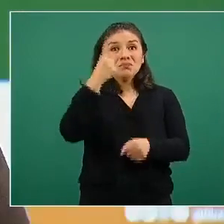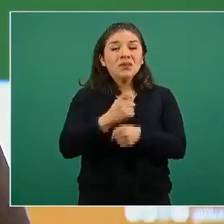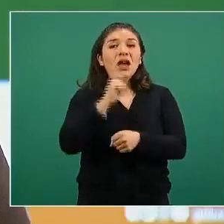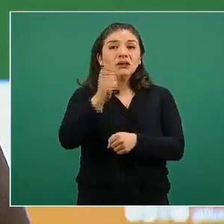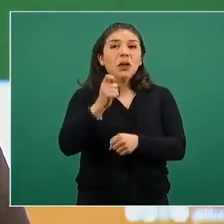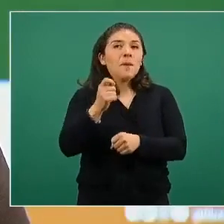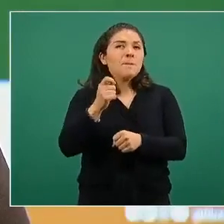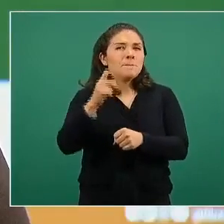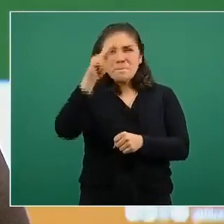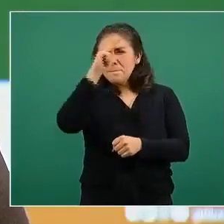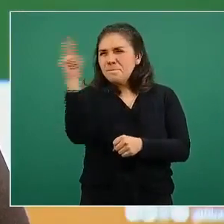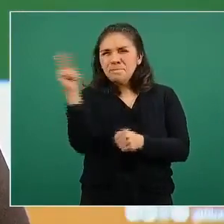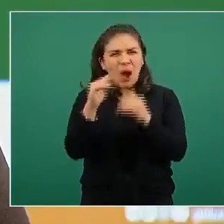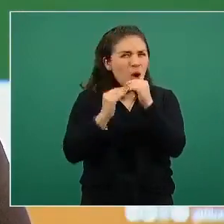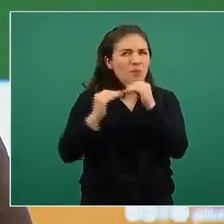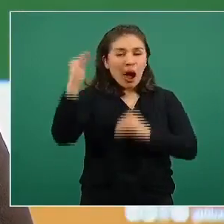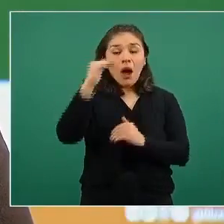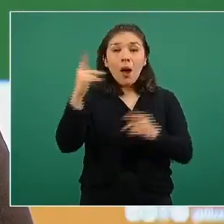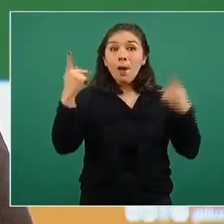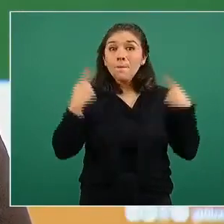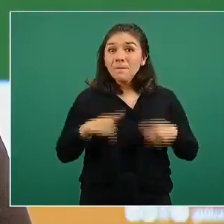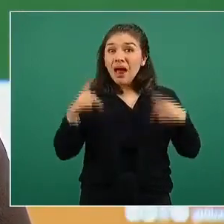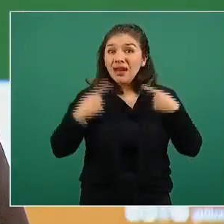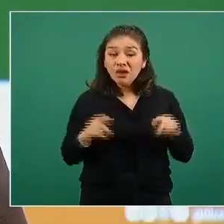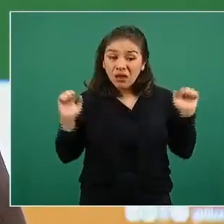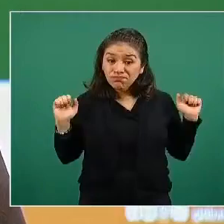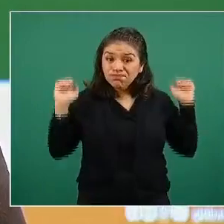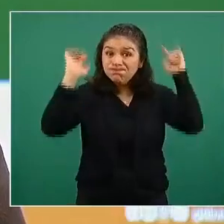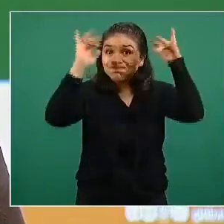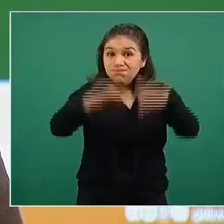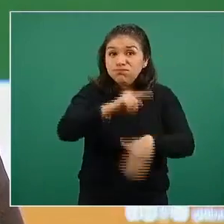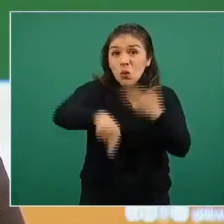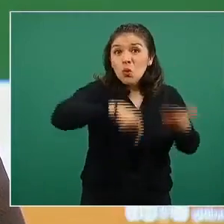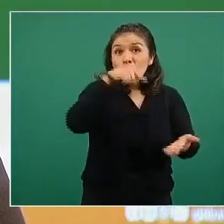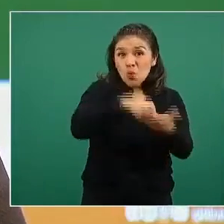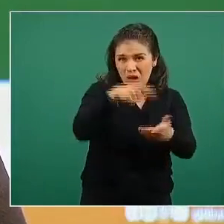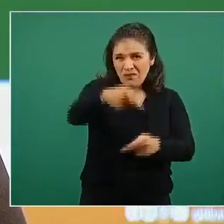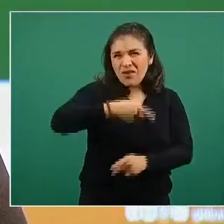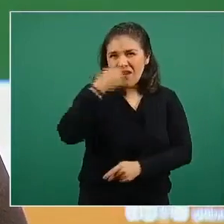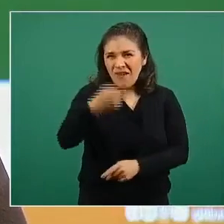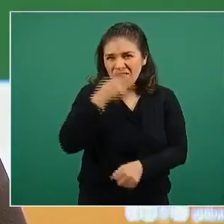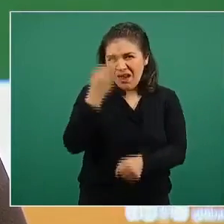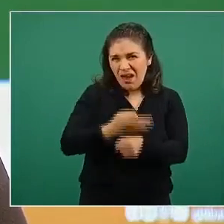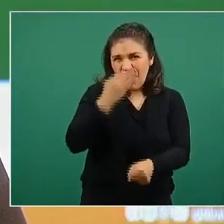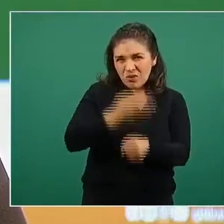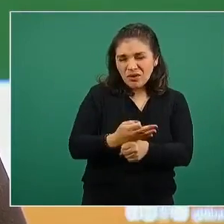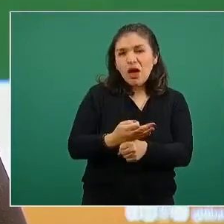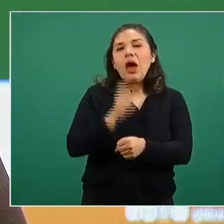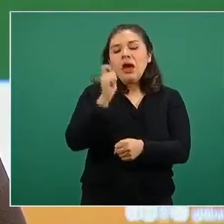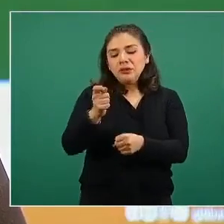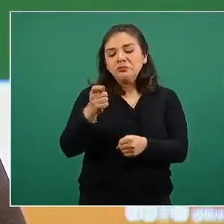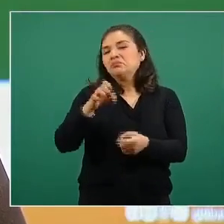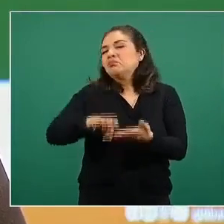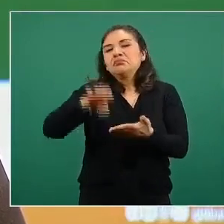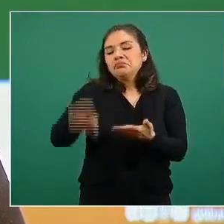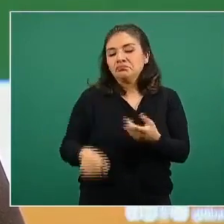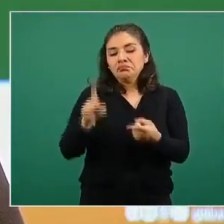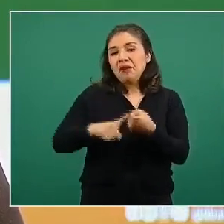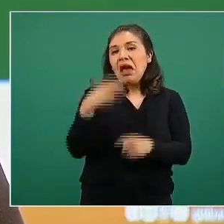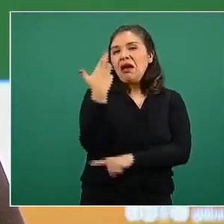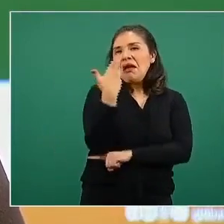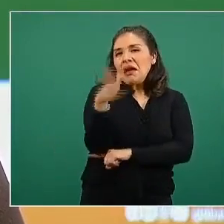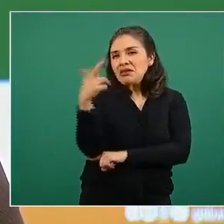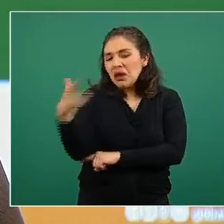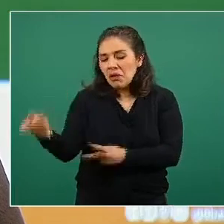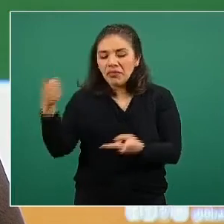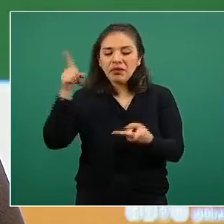el máximo, los aforos para estos espacios específicos que acaba de mencionar, que serían, por ejemplo, los